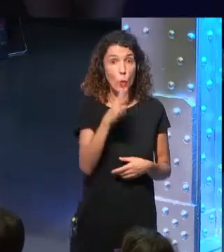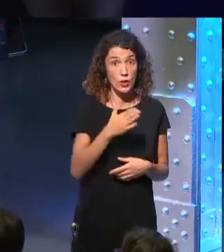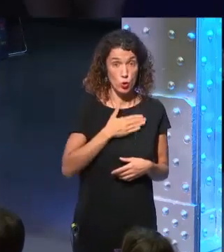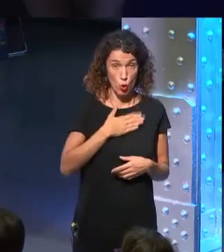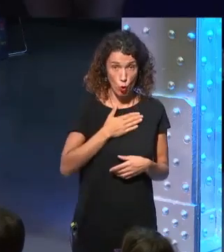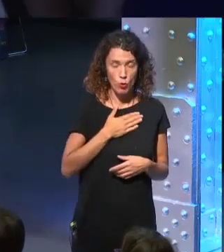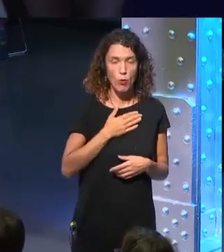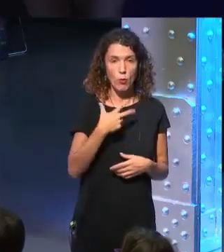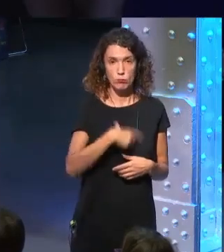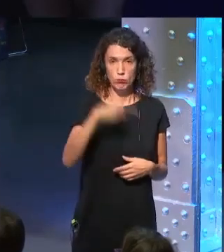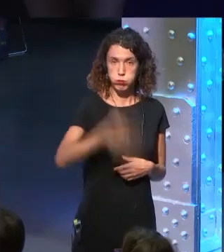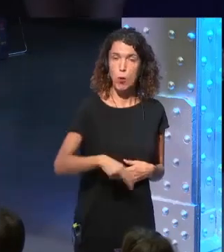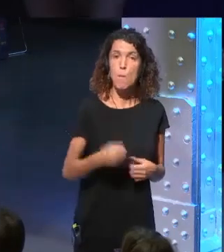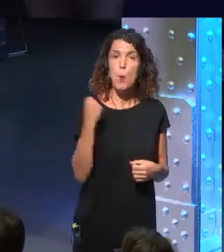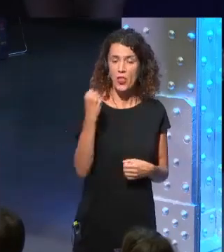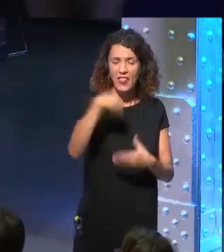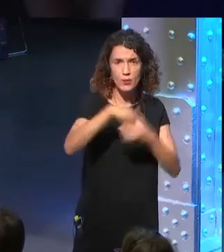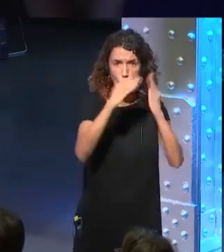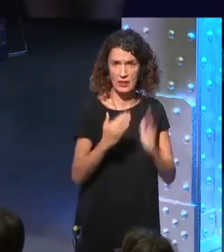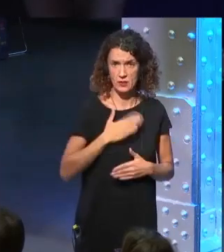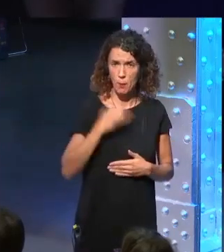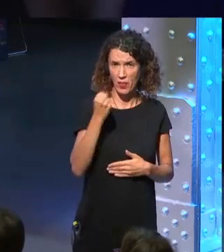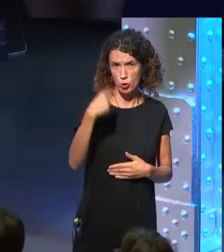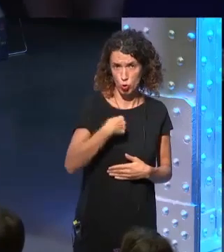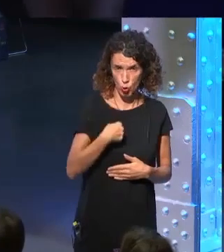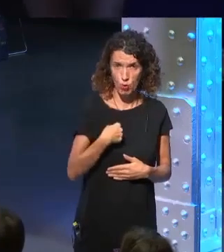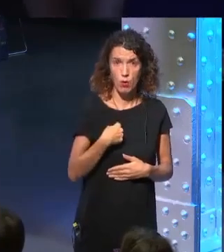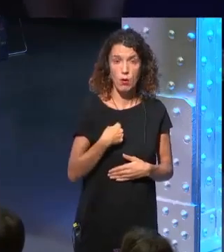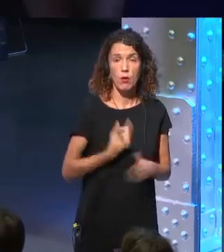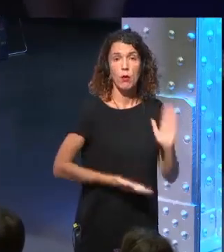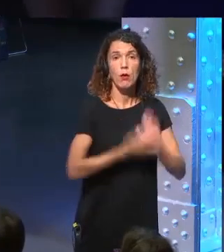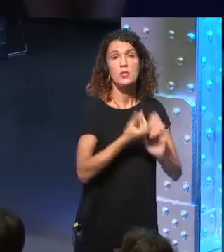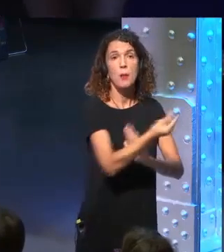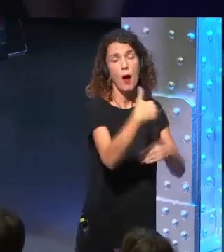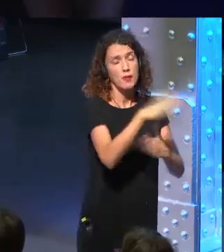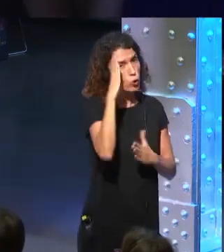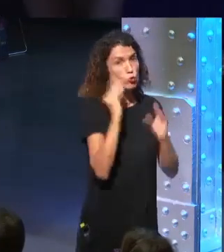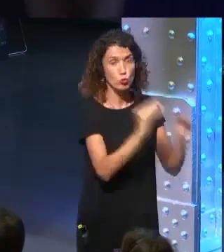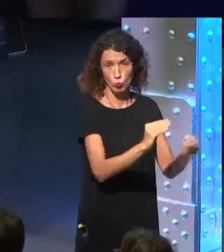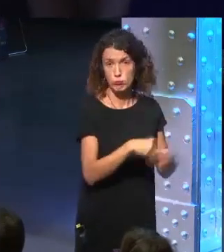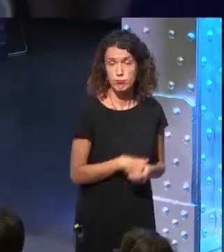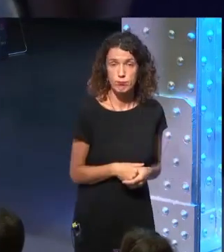yo soy el que tengo el poder en este hogar. Y se vuelve a marchar a sus aposentos.